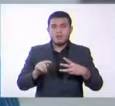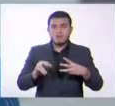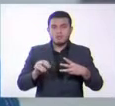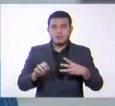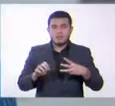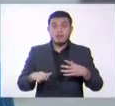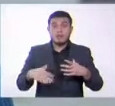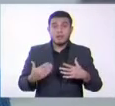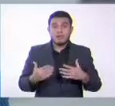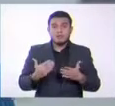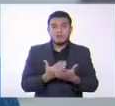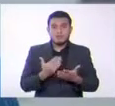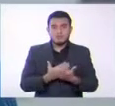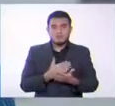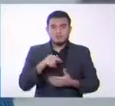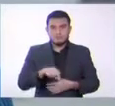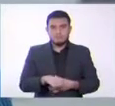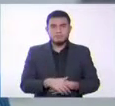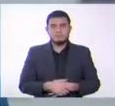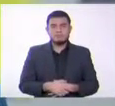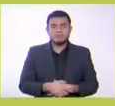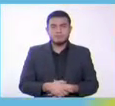que estudiaremos a continuación.